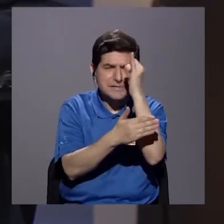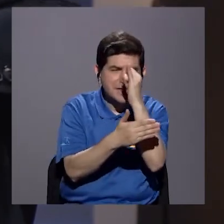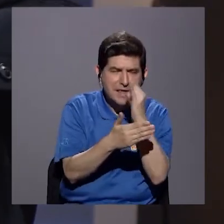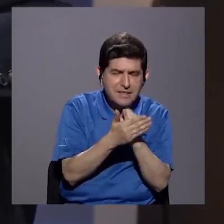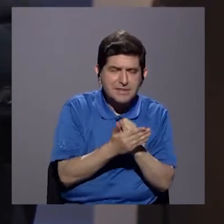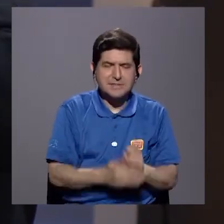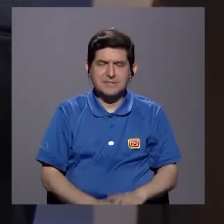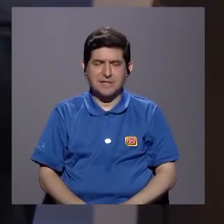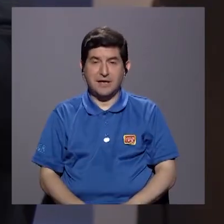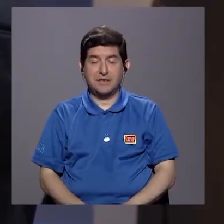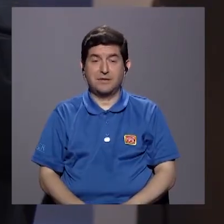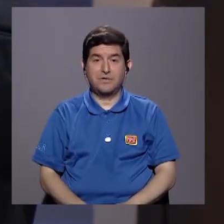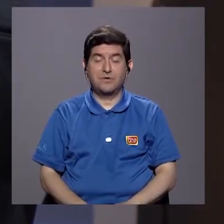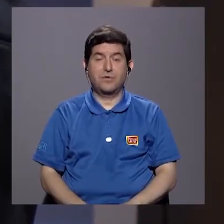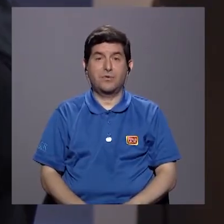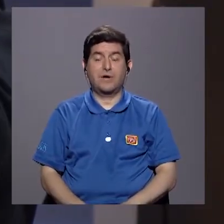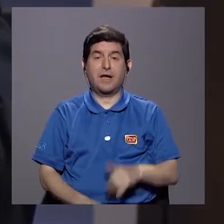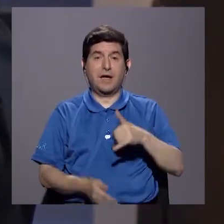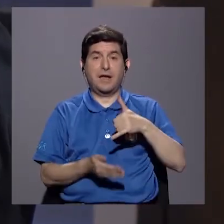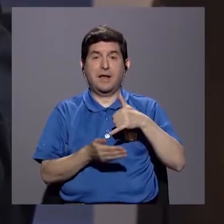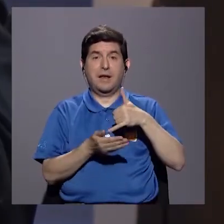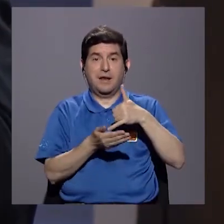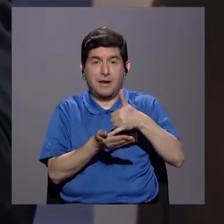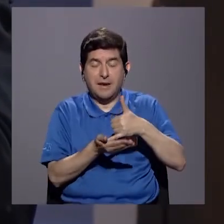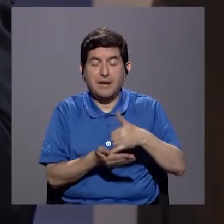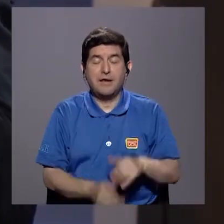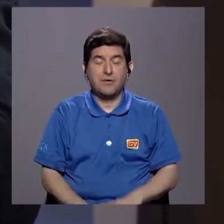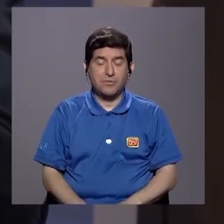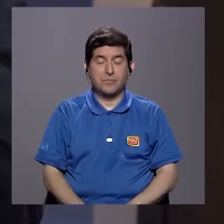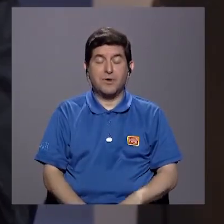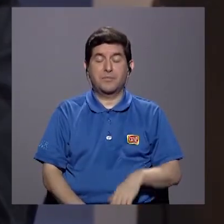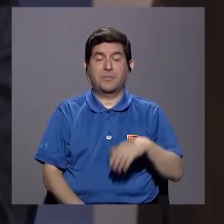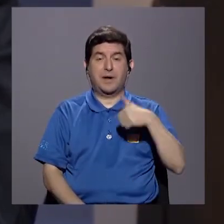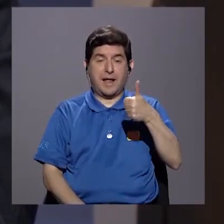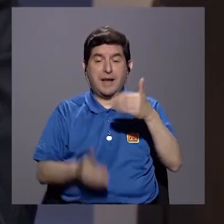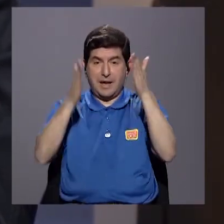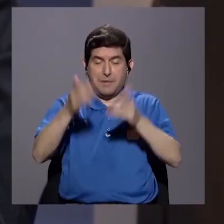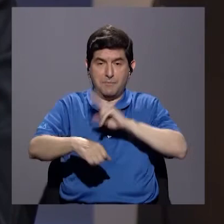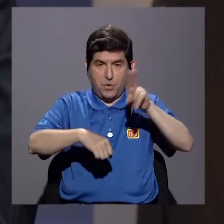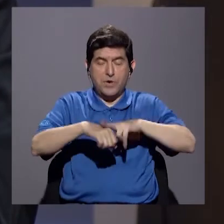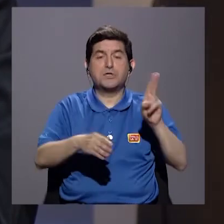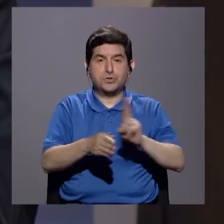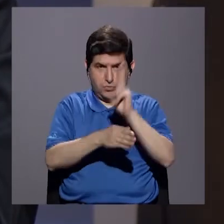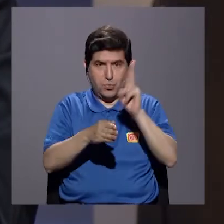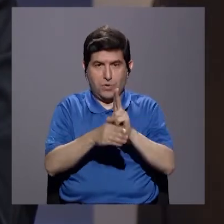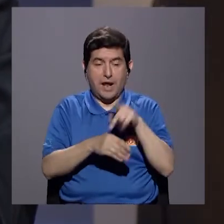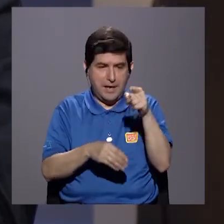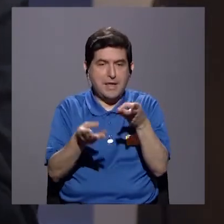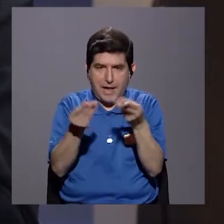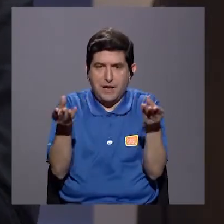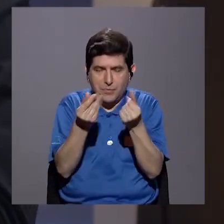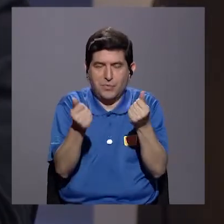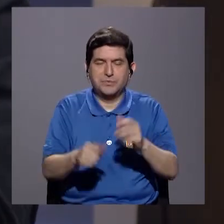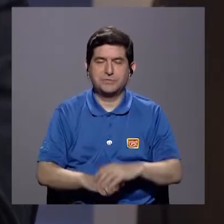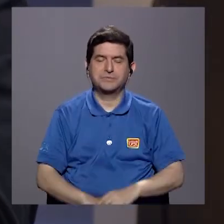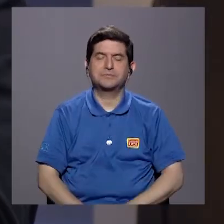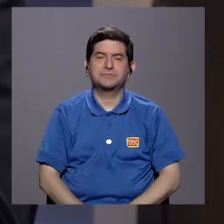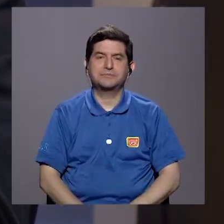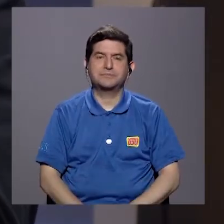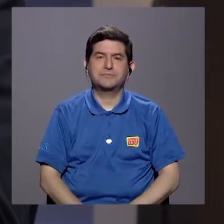un diseño aerodinámico que, bueno, el campeón nacional de surf de Costa Rica la está usando en estos momentos. Fue producida